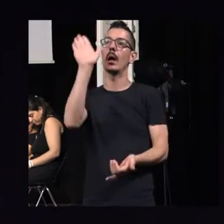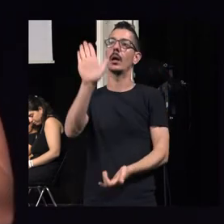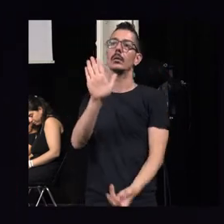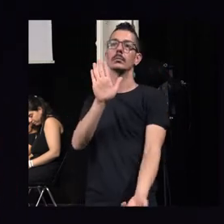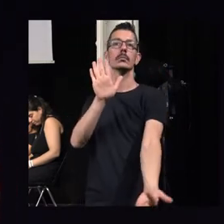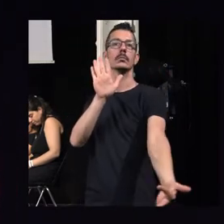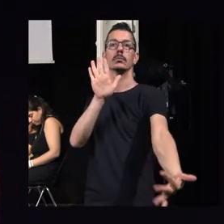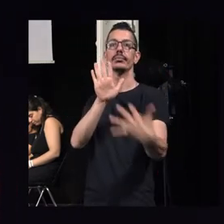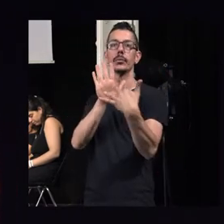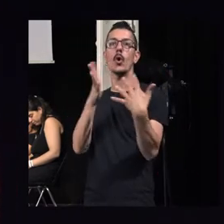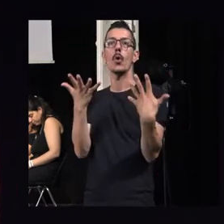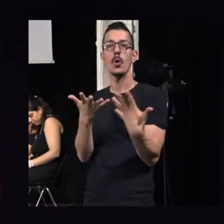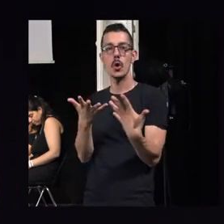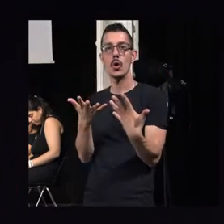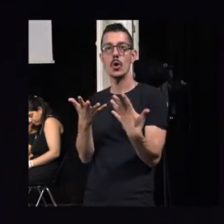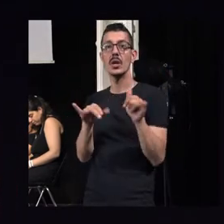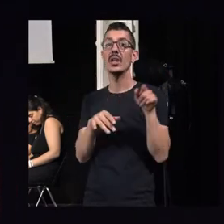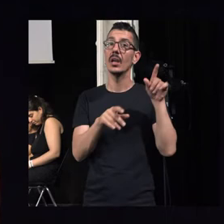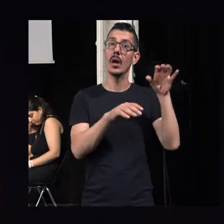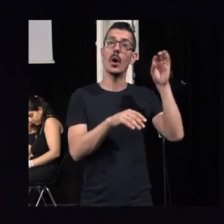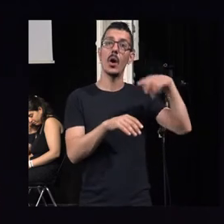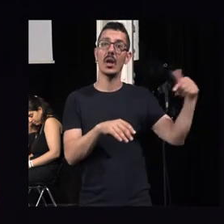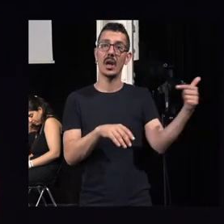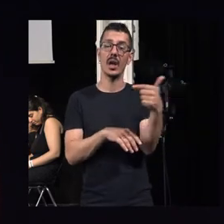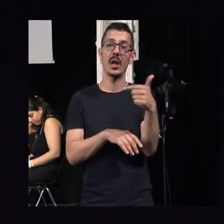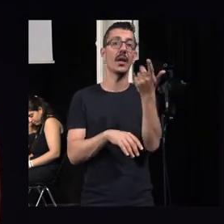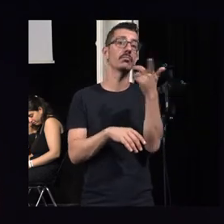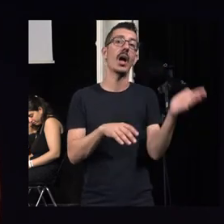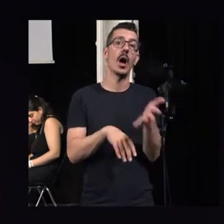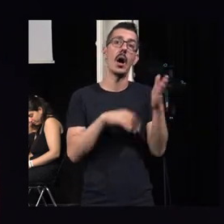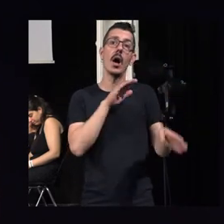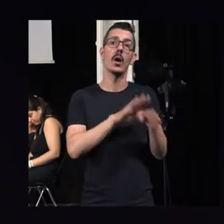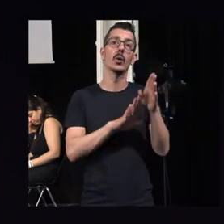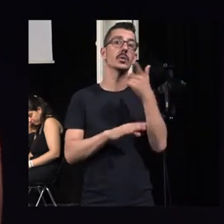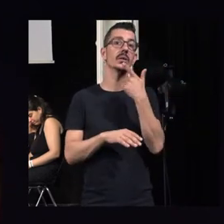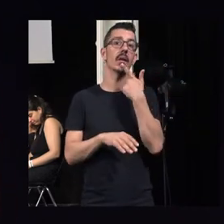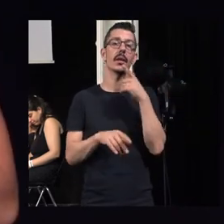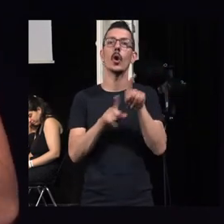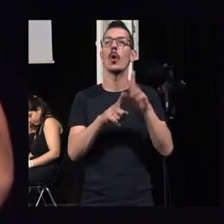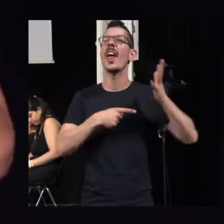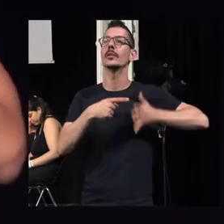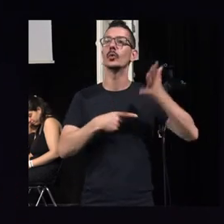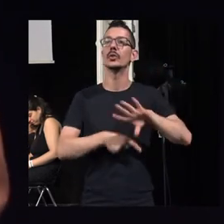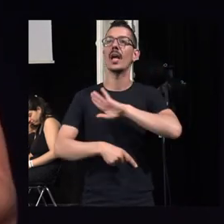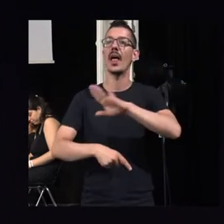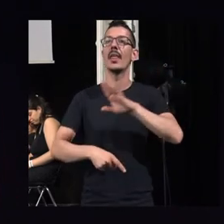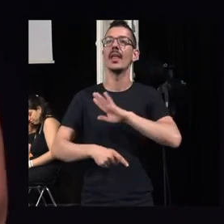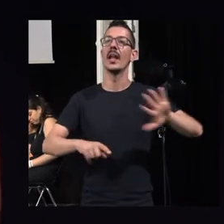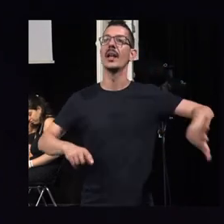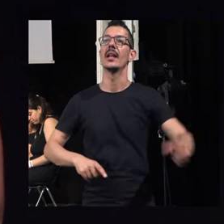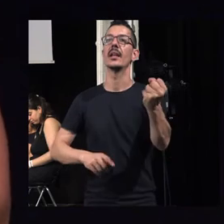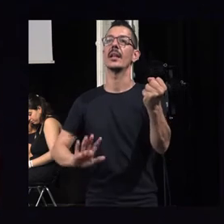siguen generando pues lo que Laura Agustín denomina como la industria del rescate, ¿no? Que es simplemente